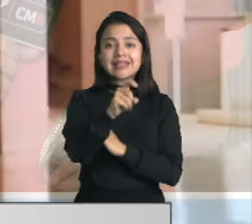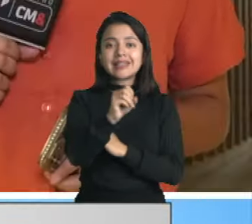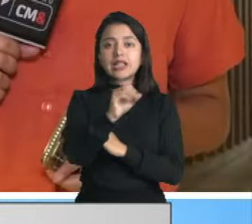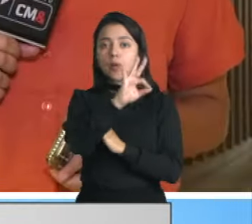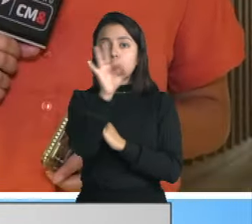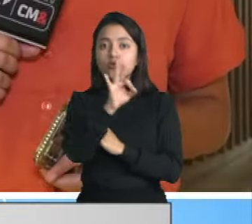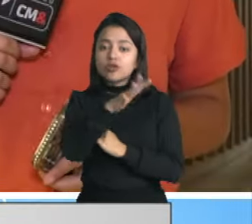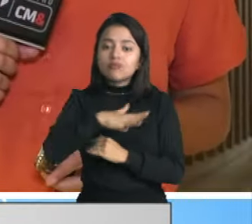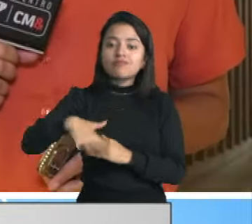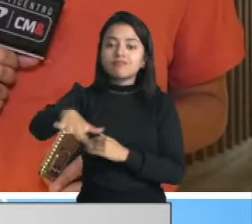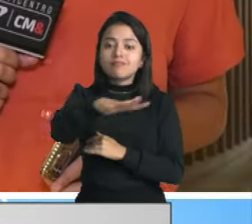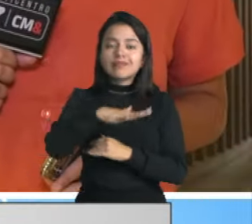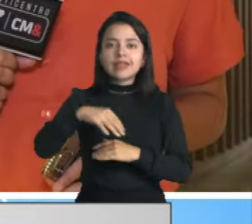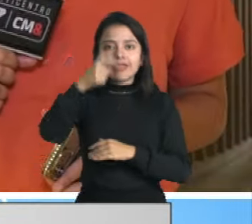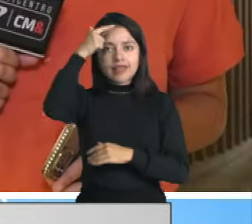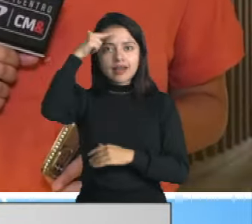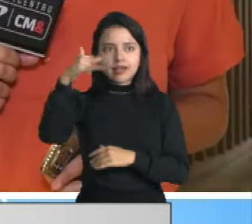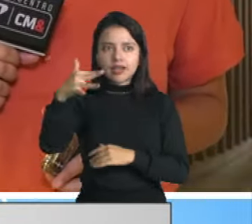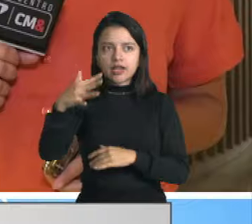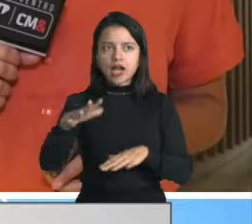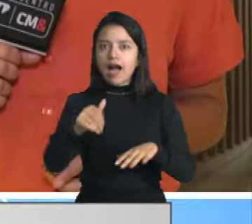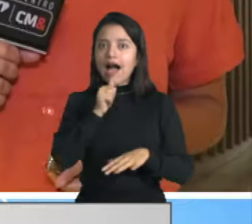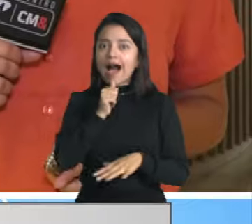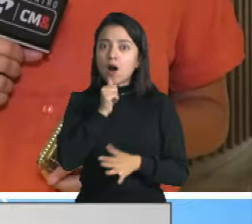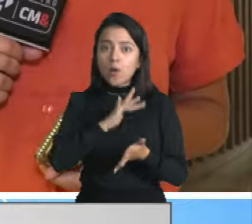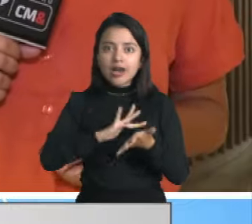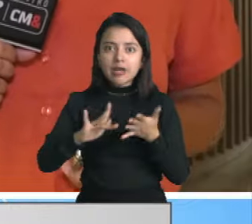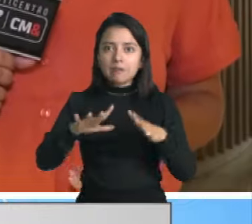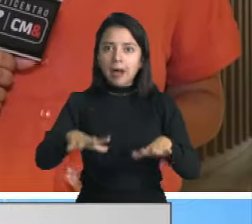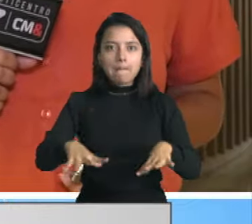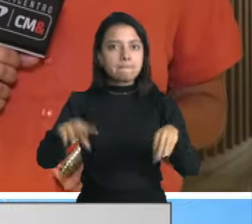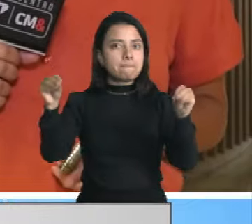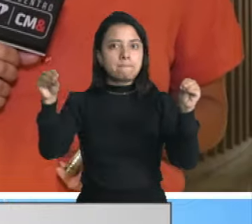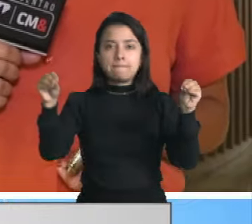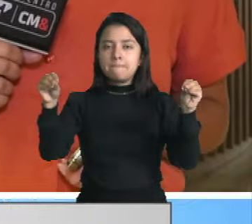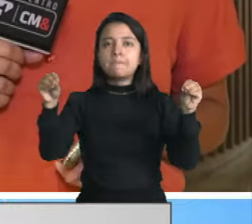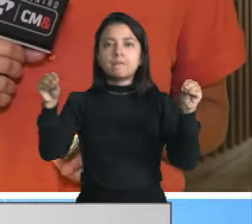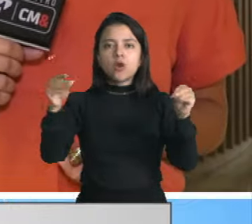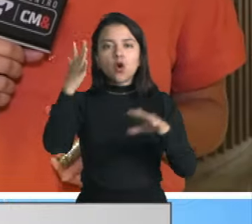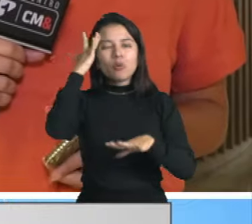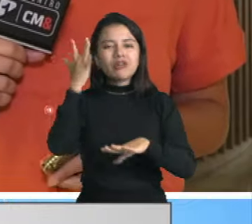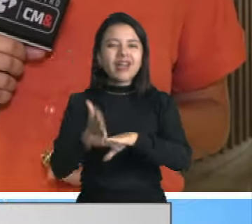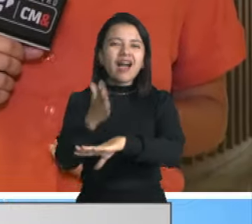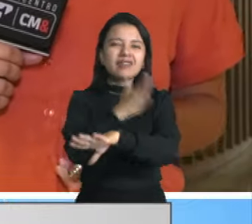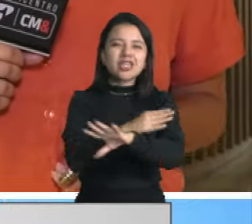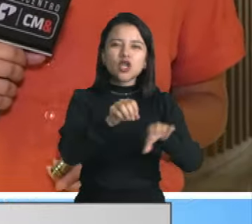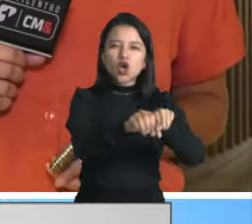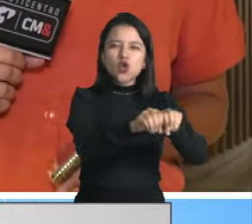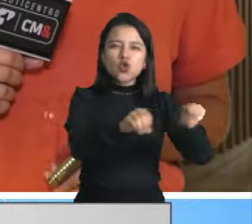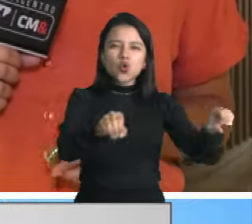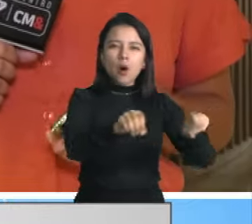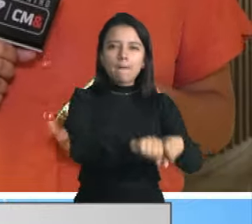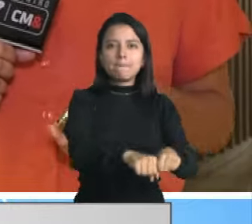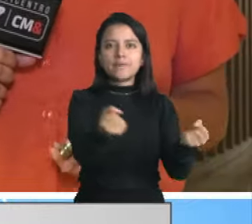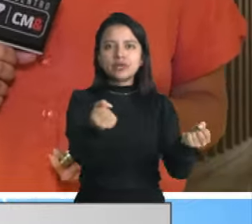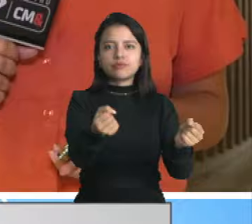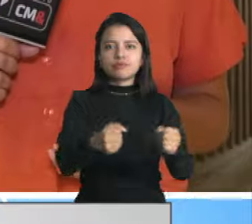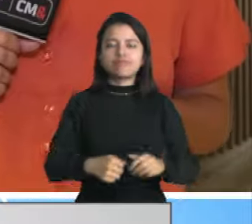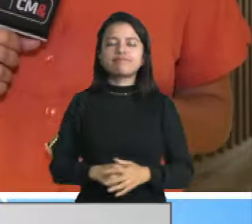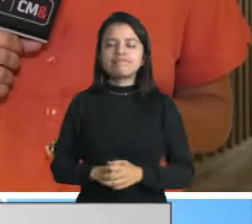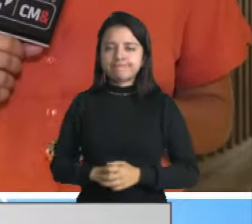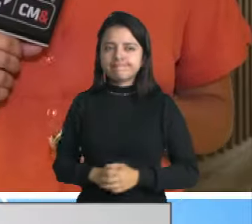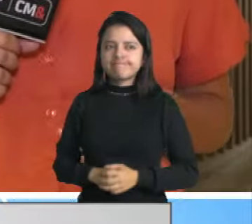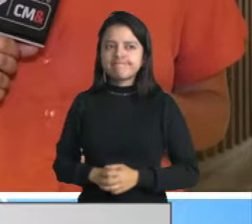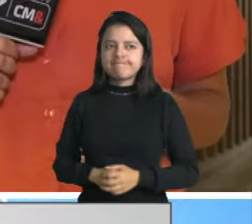Cartagena permanece sin agua potable, eso luego de que se registrara una emergencia en un tubo que conduce agua cruda en el barrio El